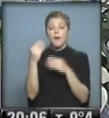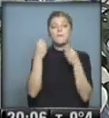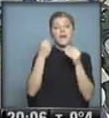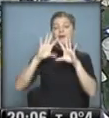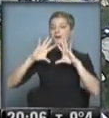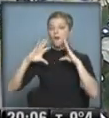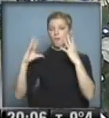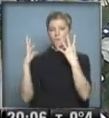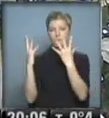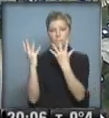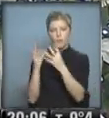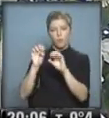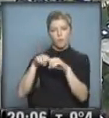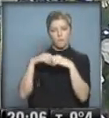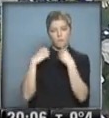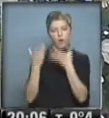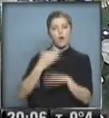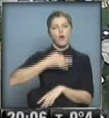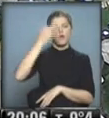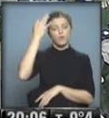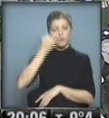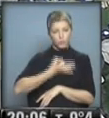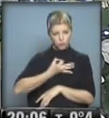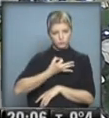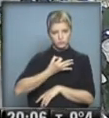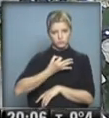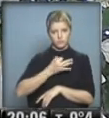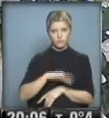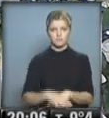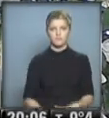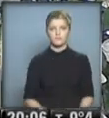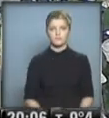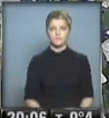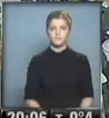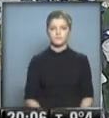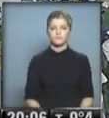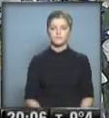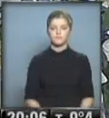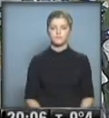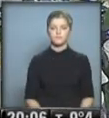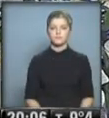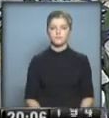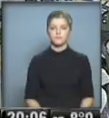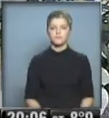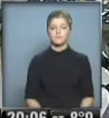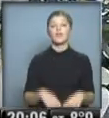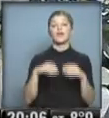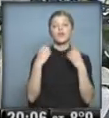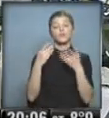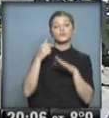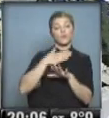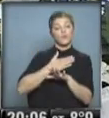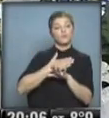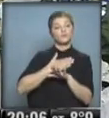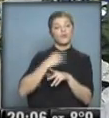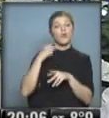un mundo más justo, solidario, fraterno. Para tal gustaría de llamar la atención. Entonces me gustaría